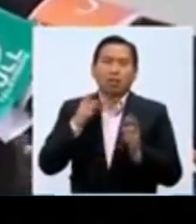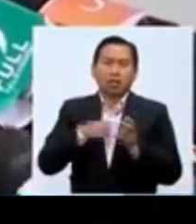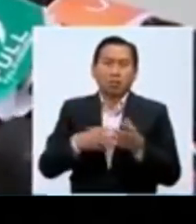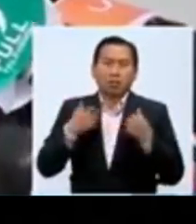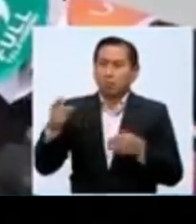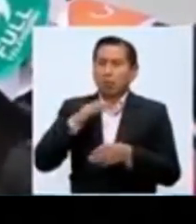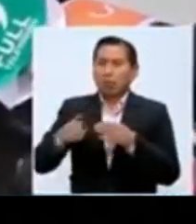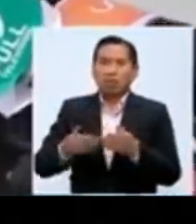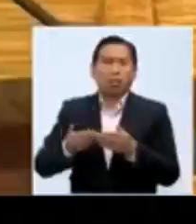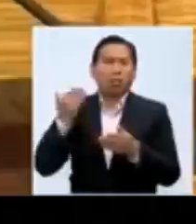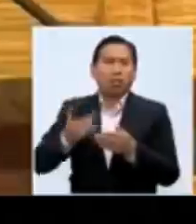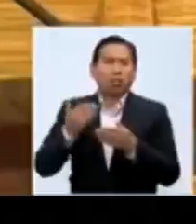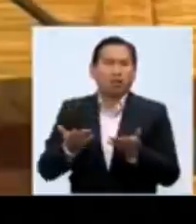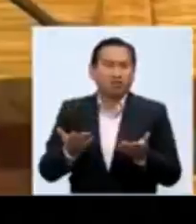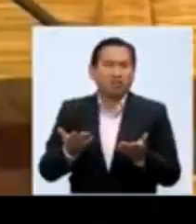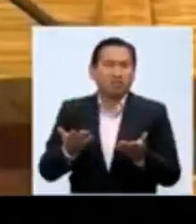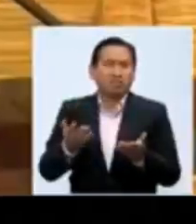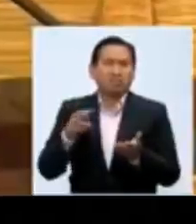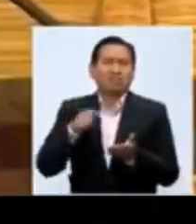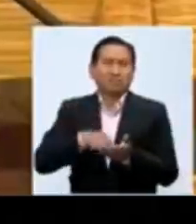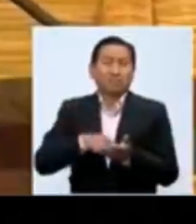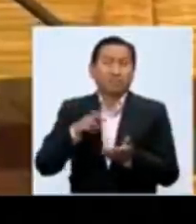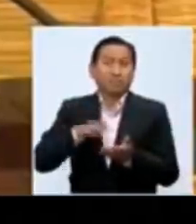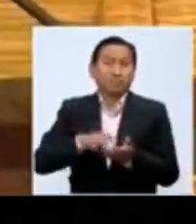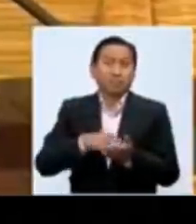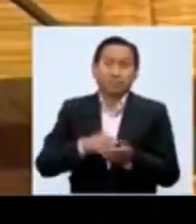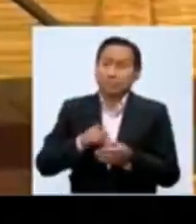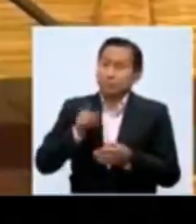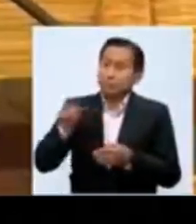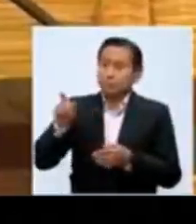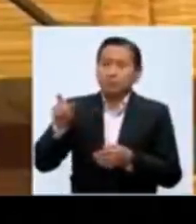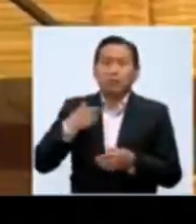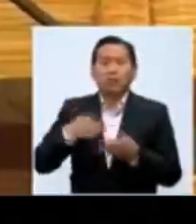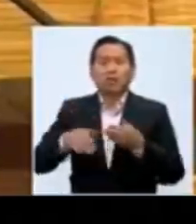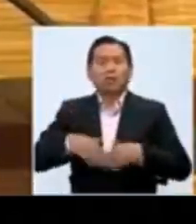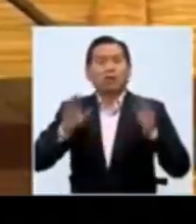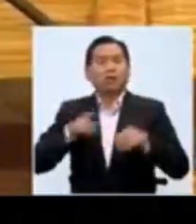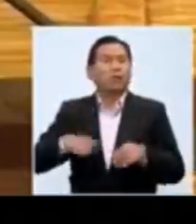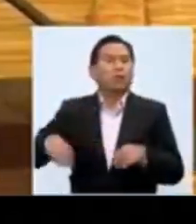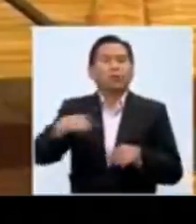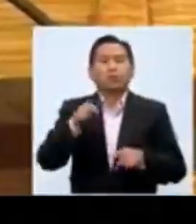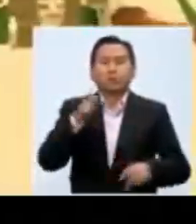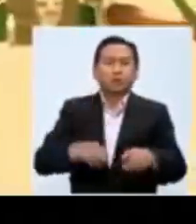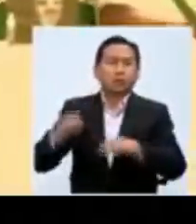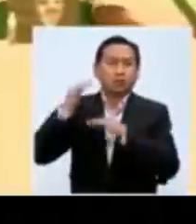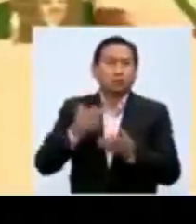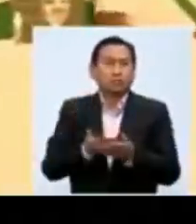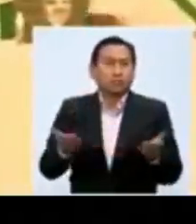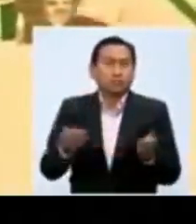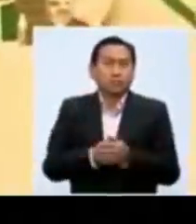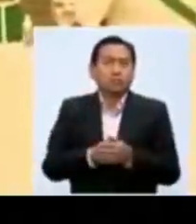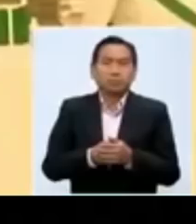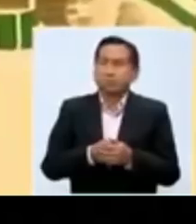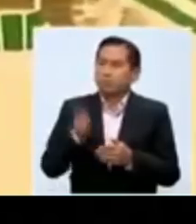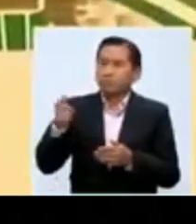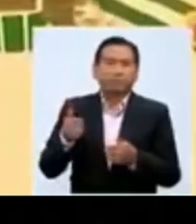salud. Y entonces se ha dejado a su suerte a la ciudadanía cruceña. Entonces hay un